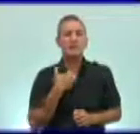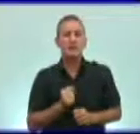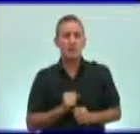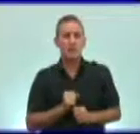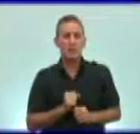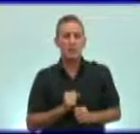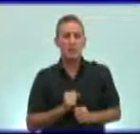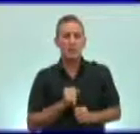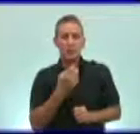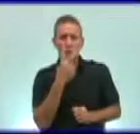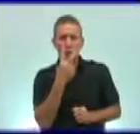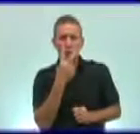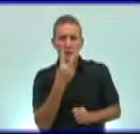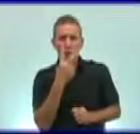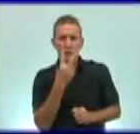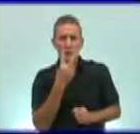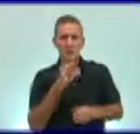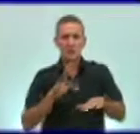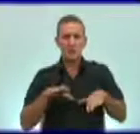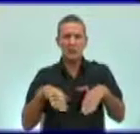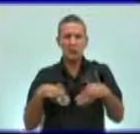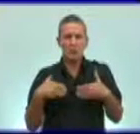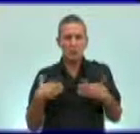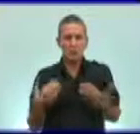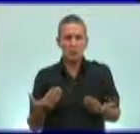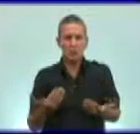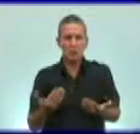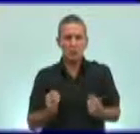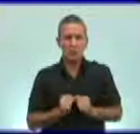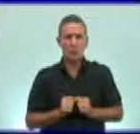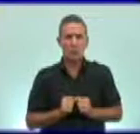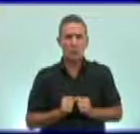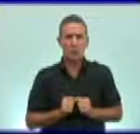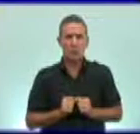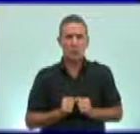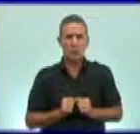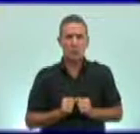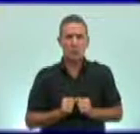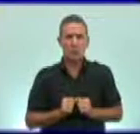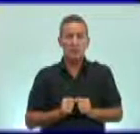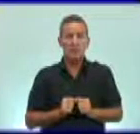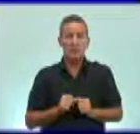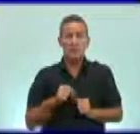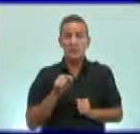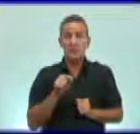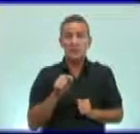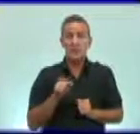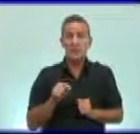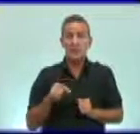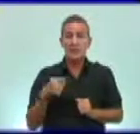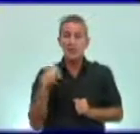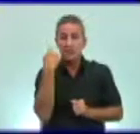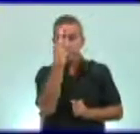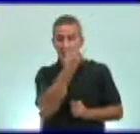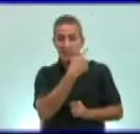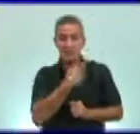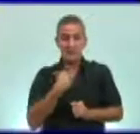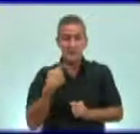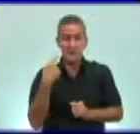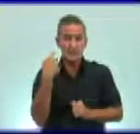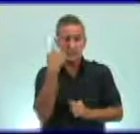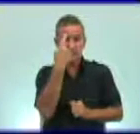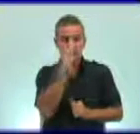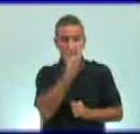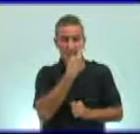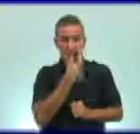convirtiendo en una persona que es realmente alejado del que realmente es. Y esa imagen digital